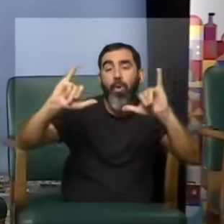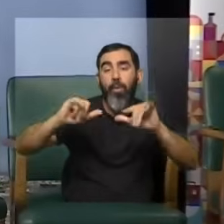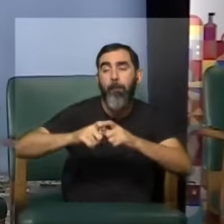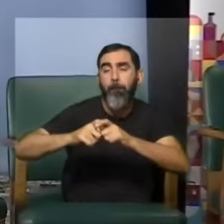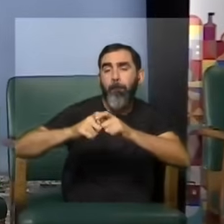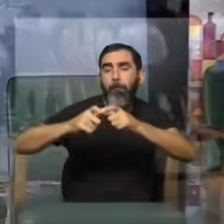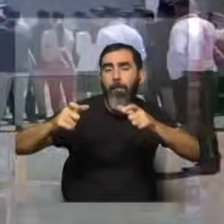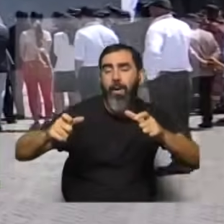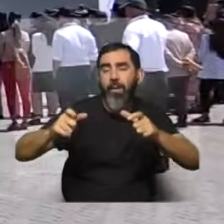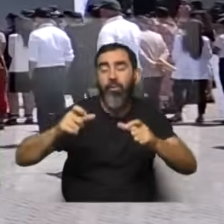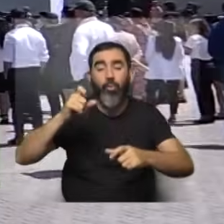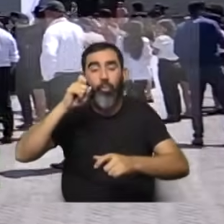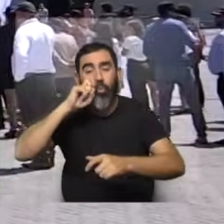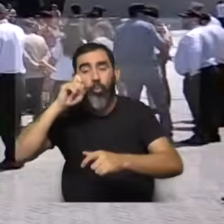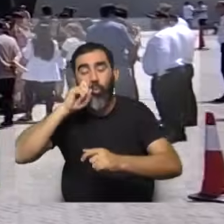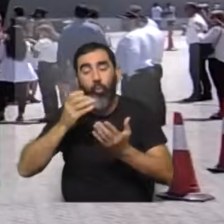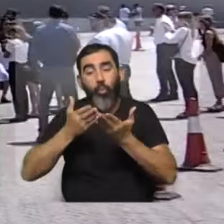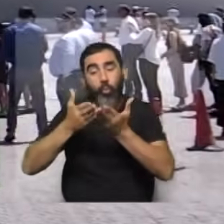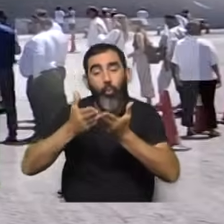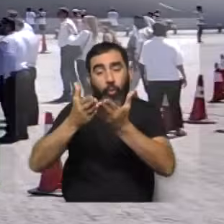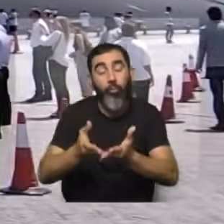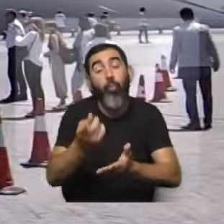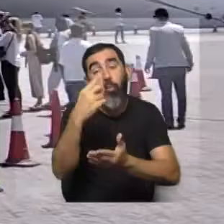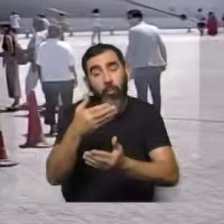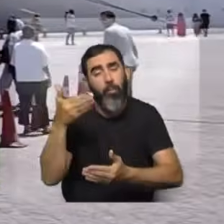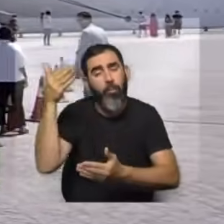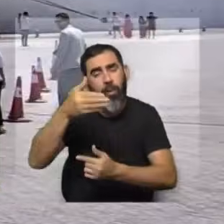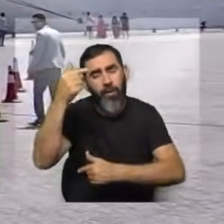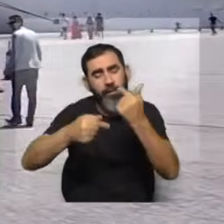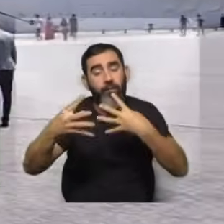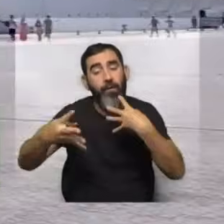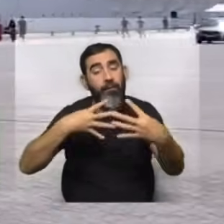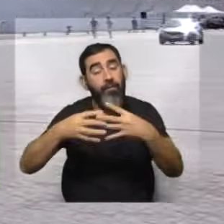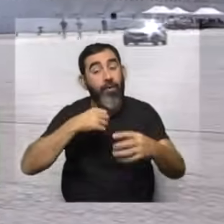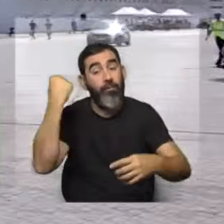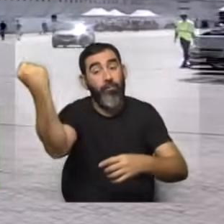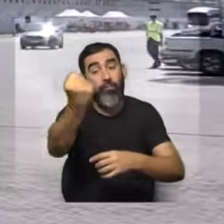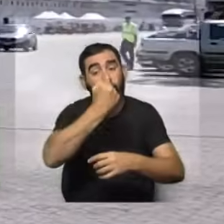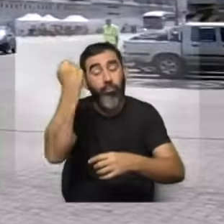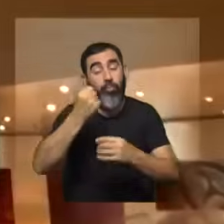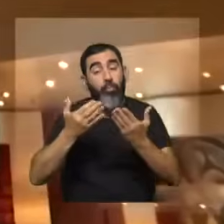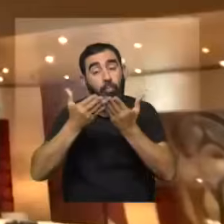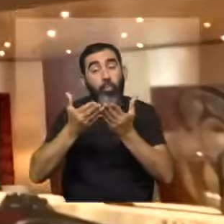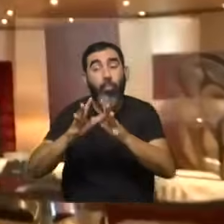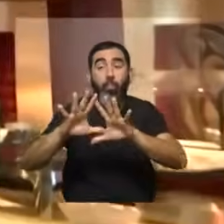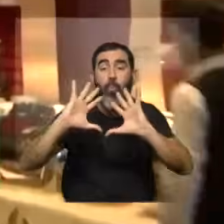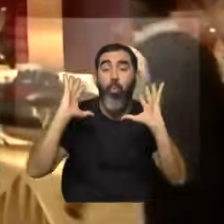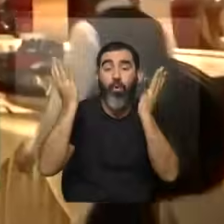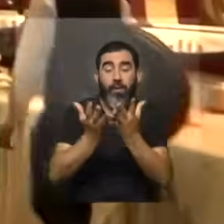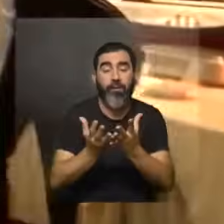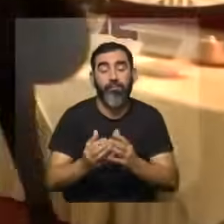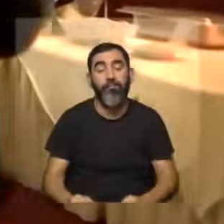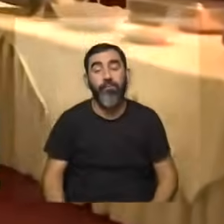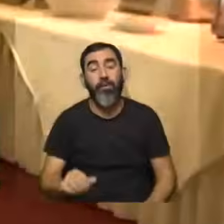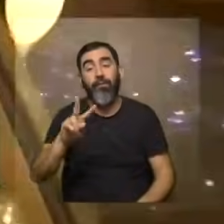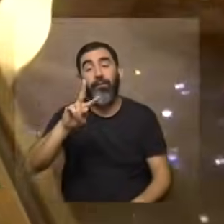que aumente el turismo de cruceros en Uruguay. Por eso están participando de diferentes ferias, de las ferias más importantes de crucerismo en el mundo. Tabaré